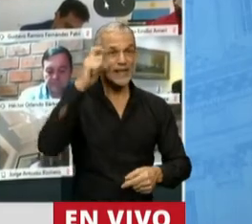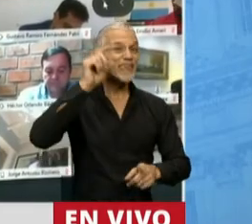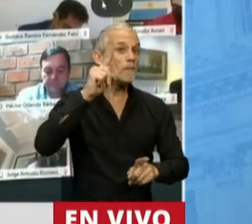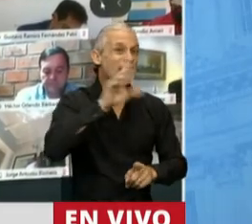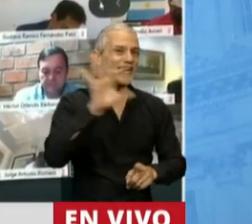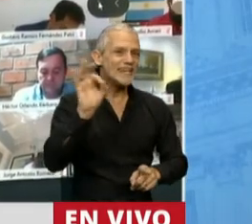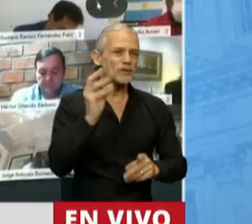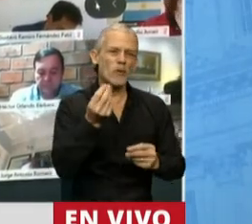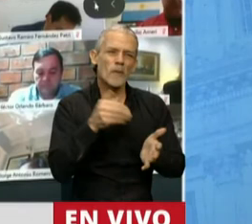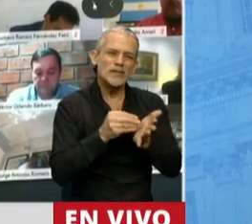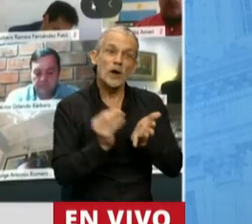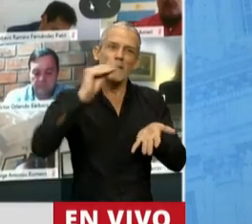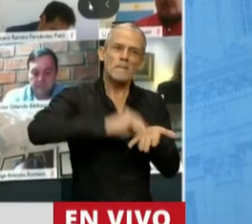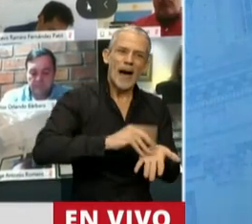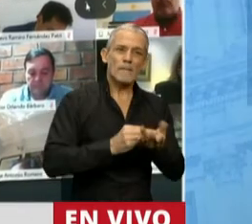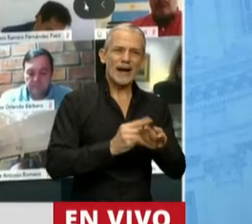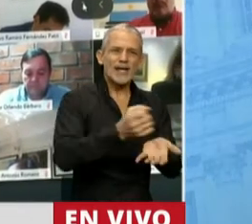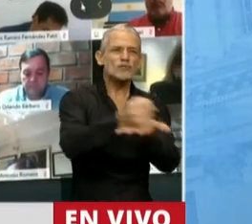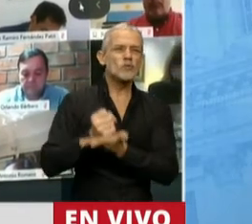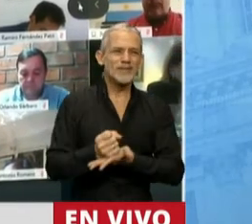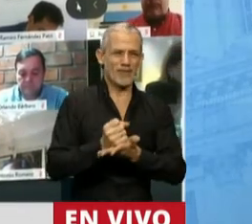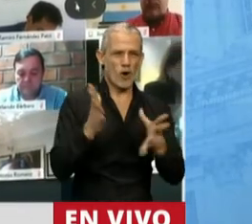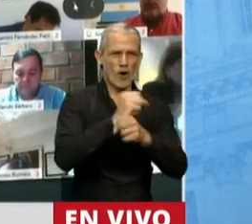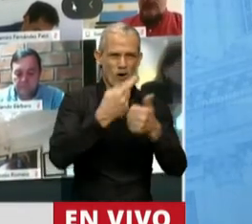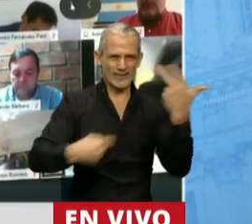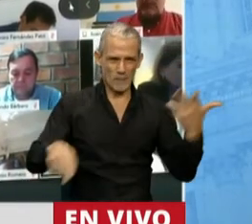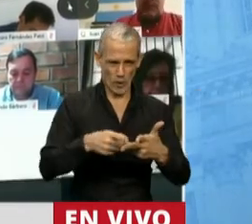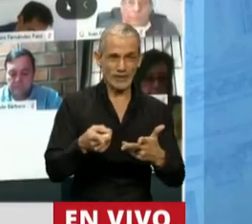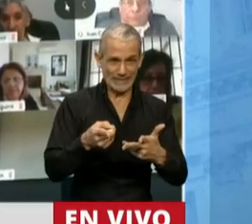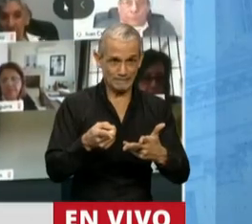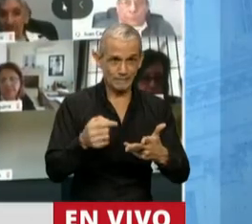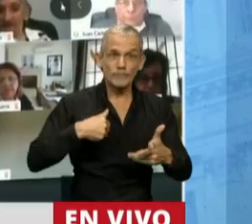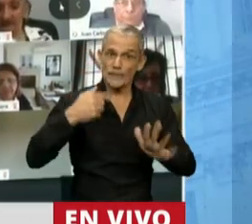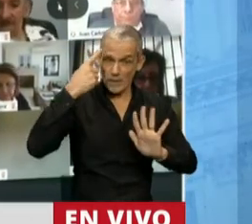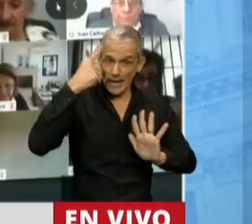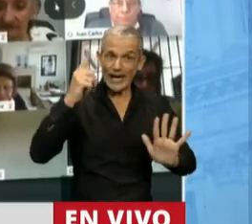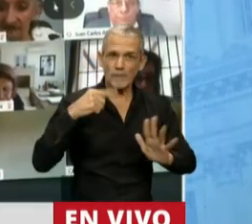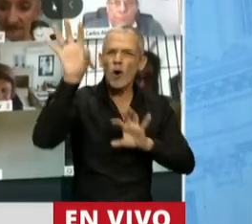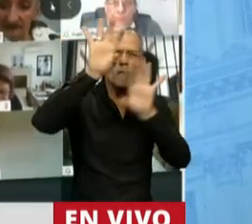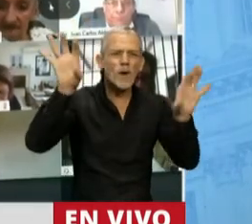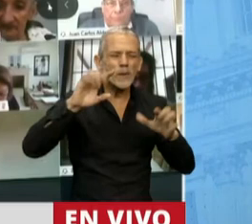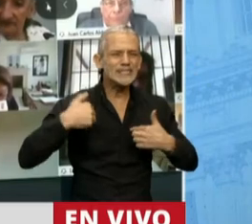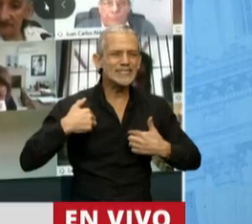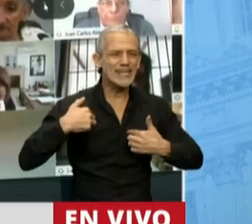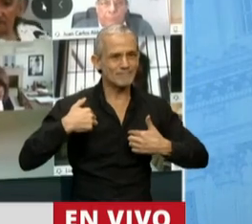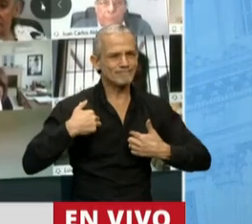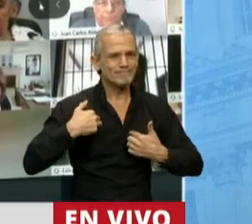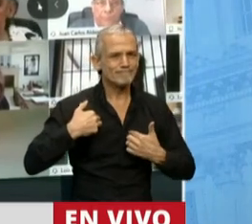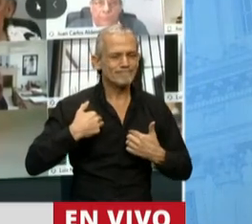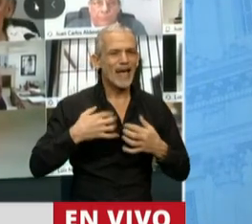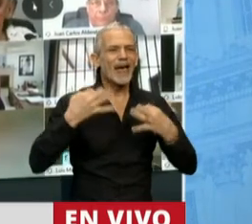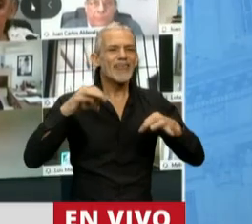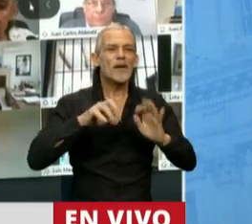mil 500 más millones para el subsidio al transporte público pero seguimos entendiendo desde el interior de la argentina la necesidad de